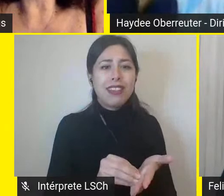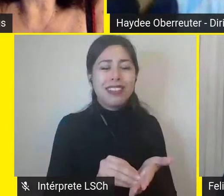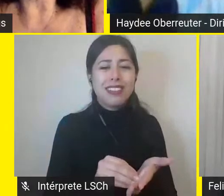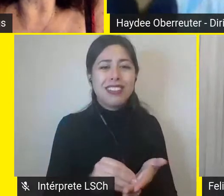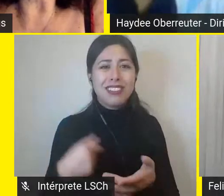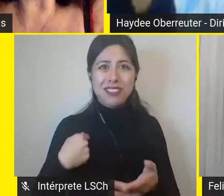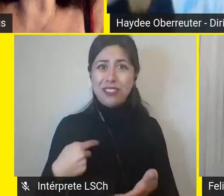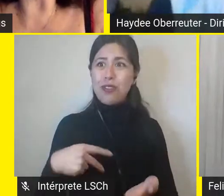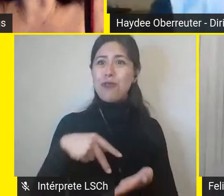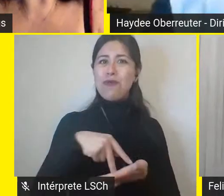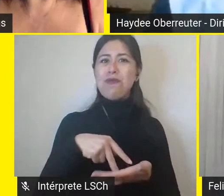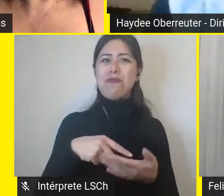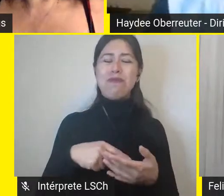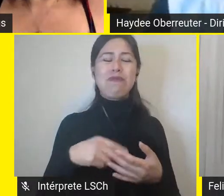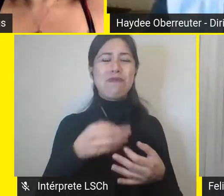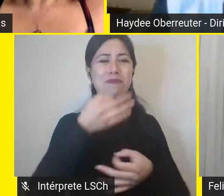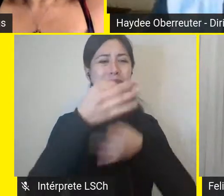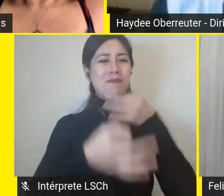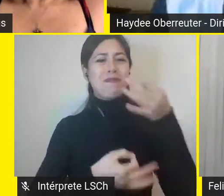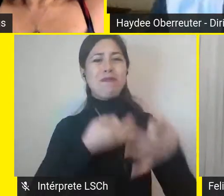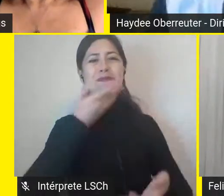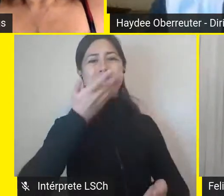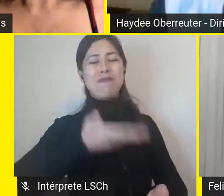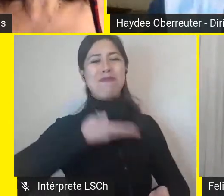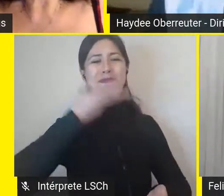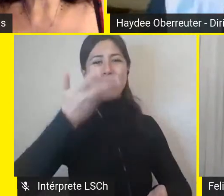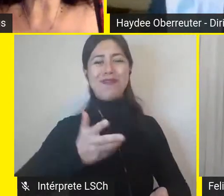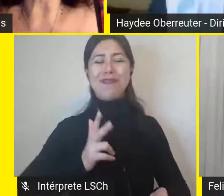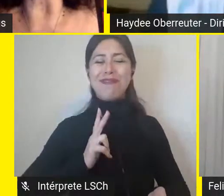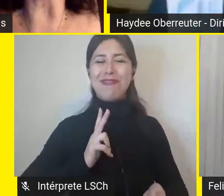Me paro en un pedestal, digo, con bocas de circunstancia.